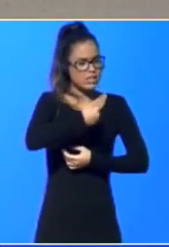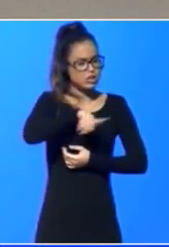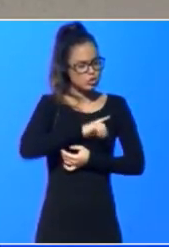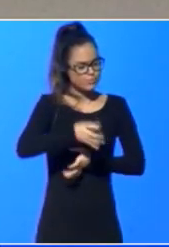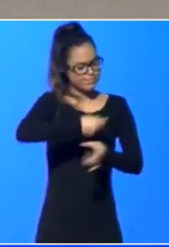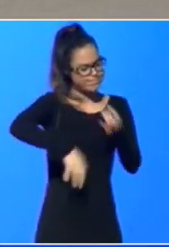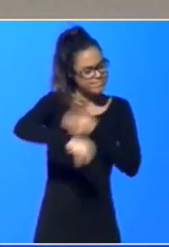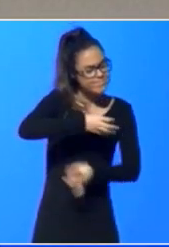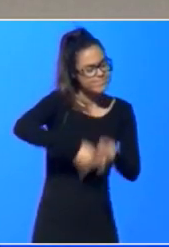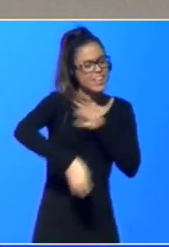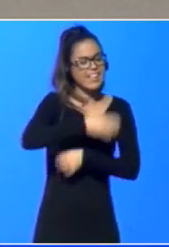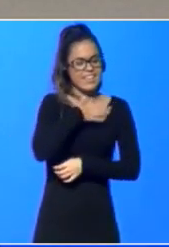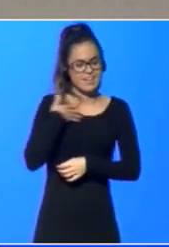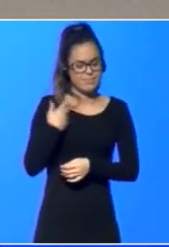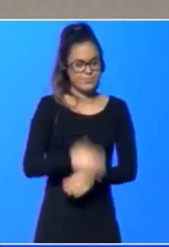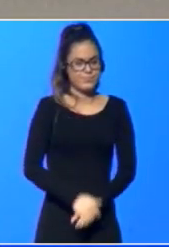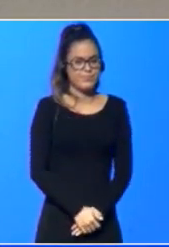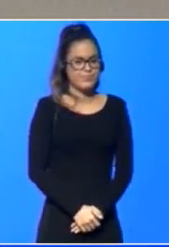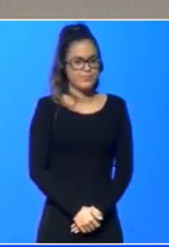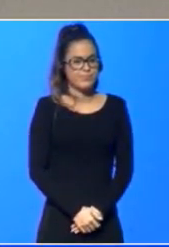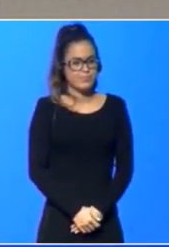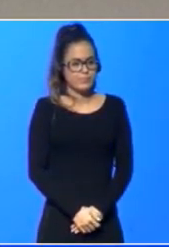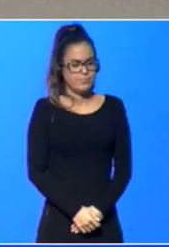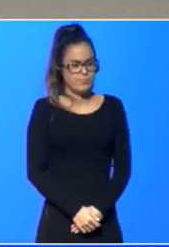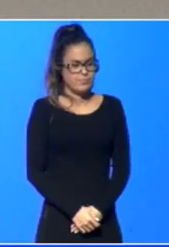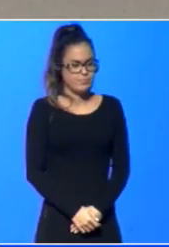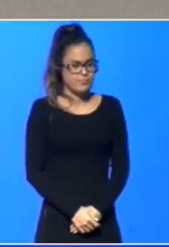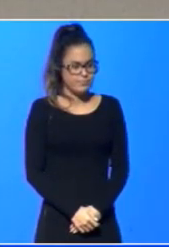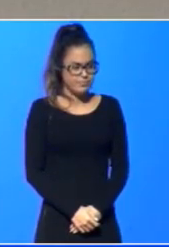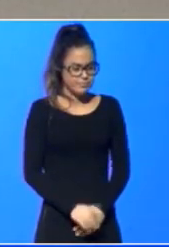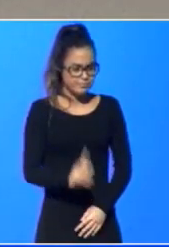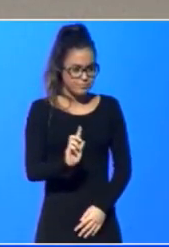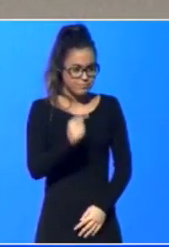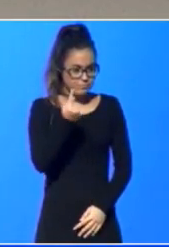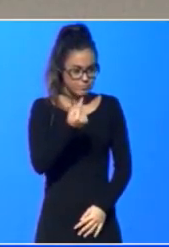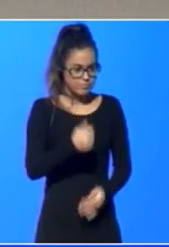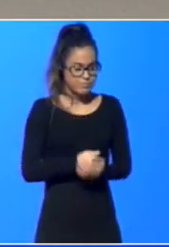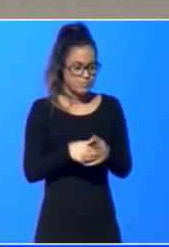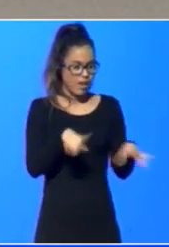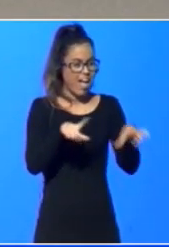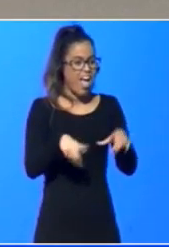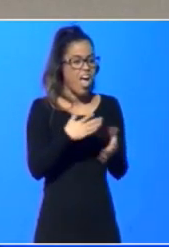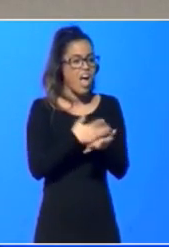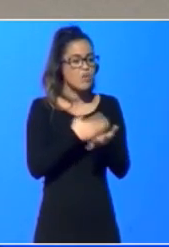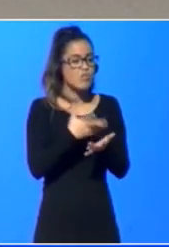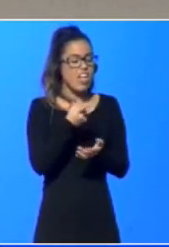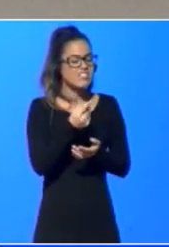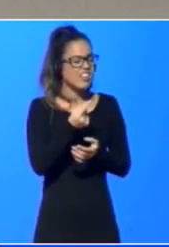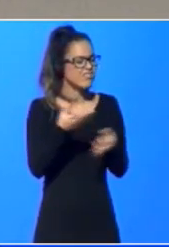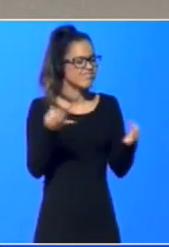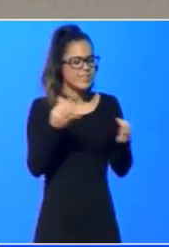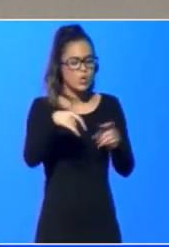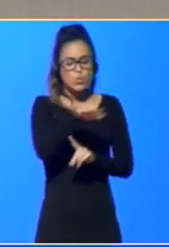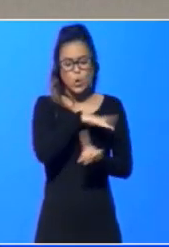¿no? En primer lugar, el señalar, ¿no?, que las aulas de tareas son el contexto